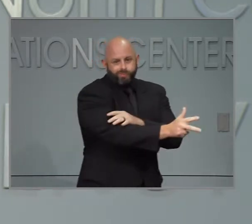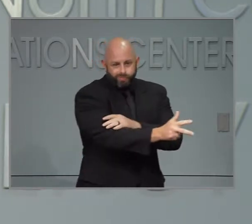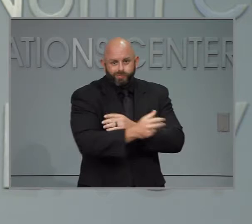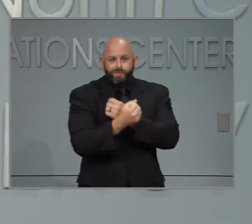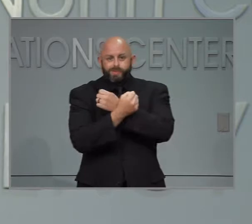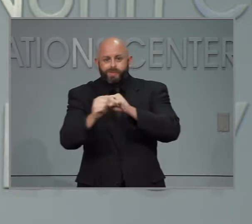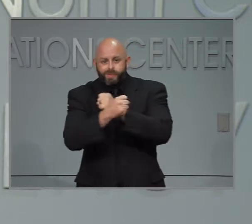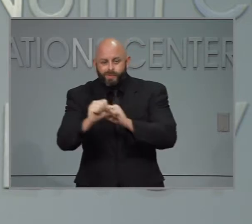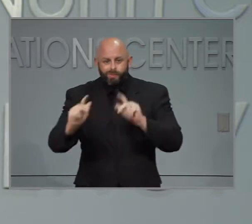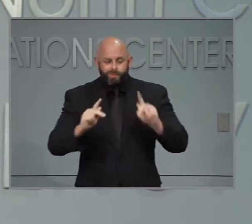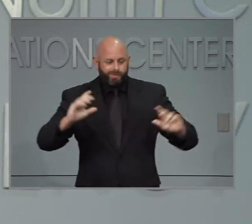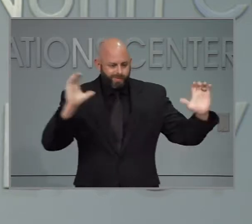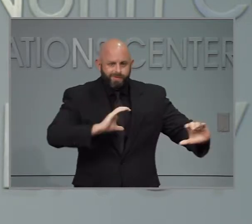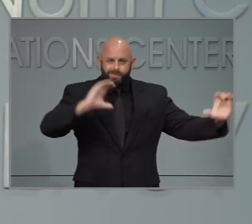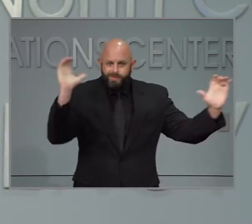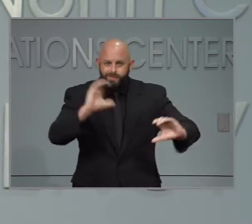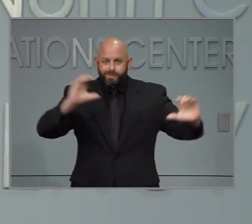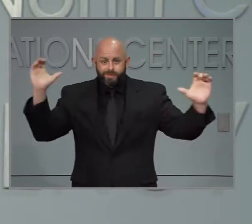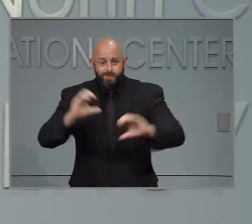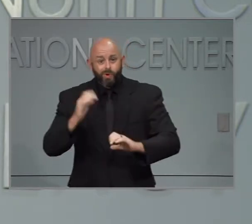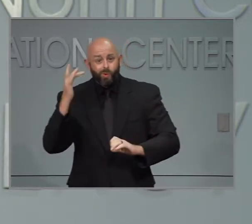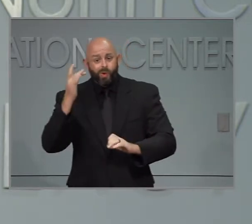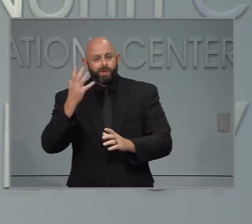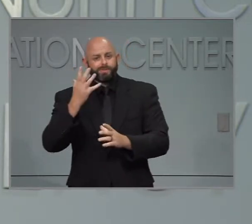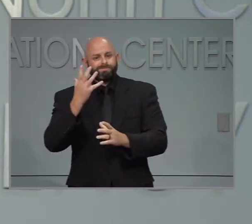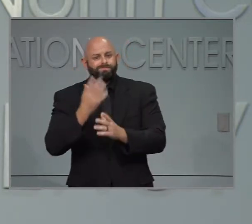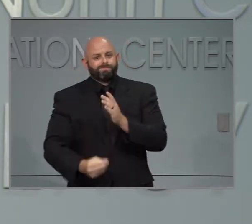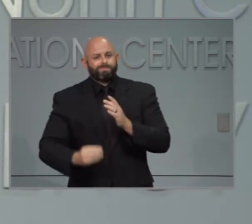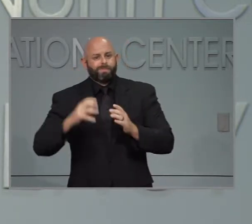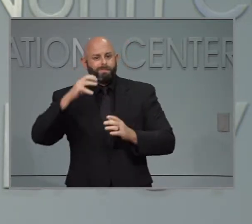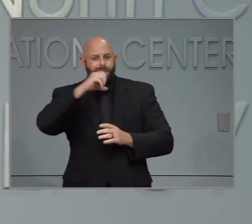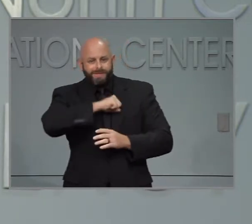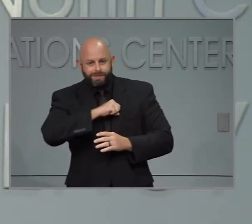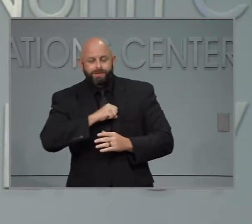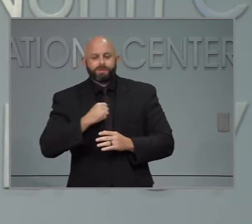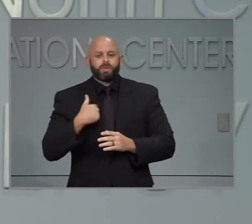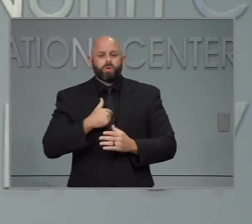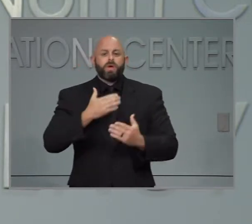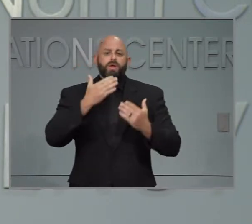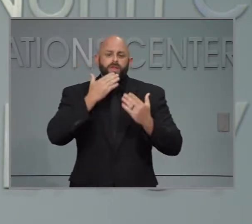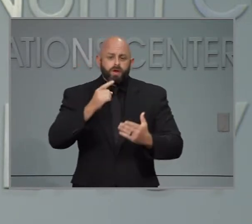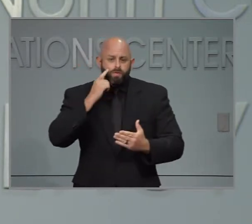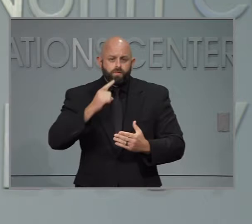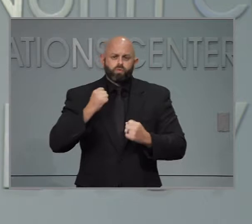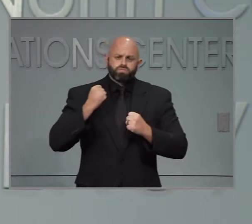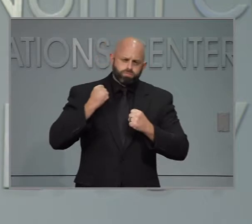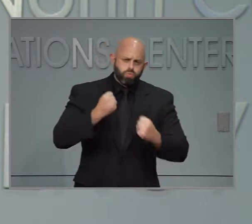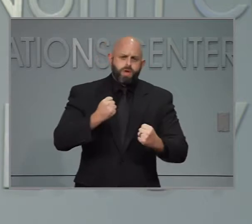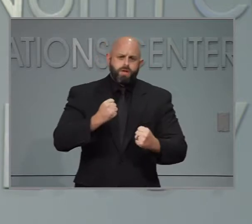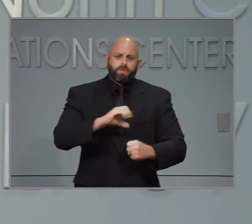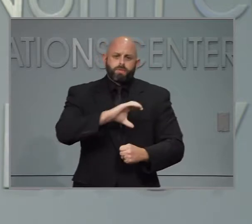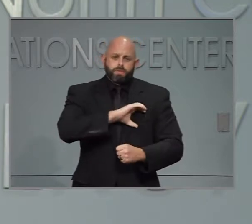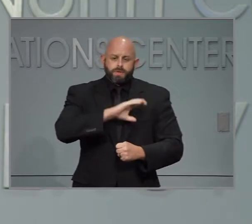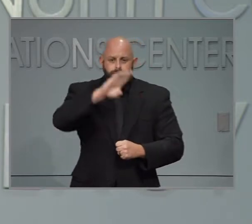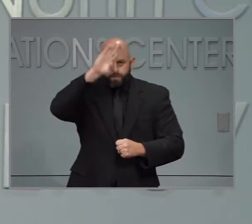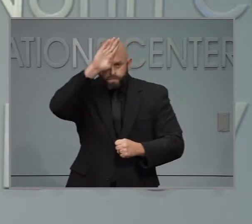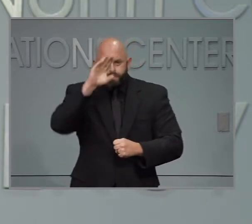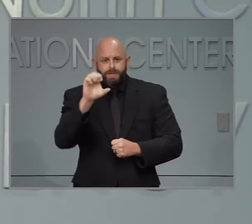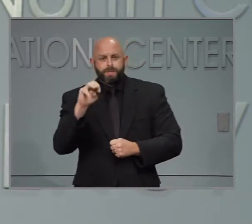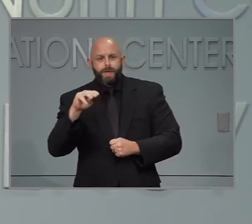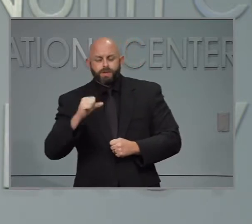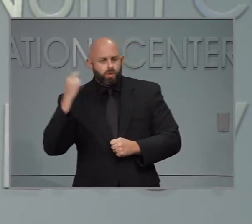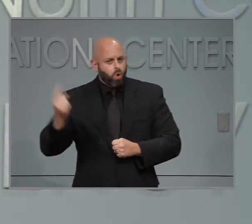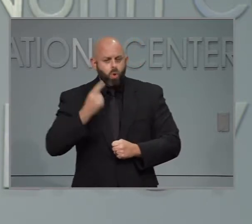los rescatistas continúan buscándolos. Agradecemos al valiente personal de primera respuesta que siempre